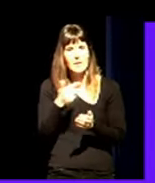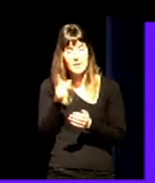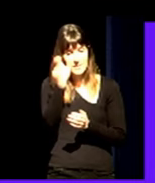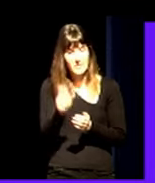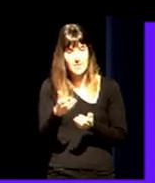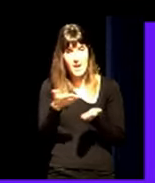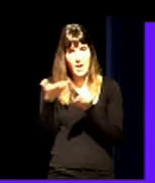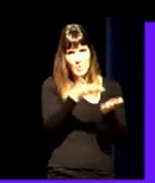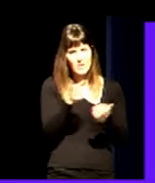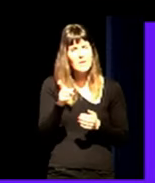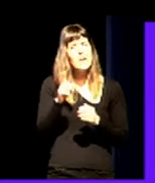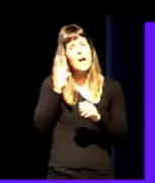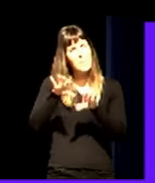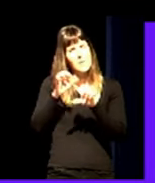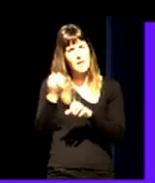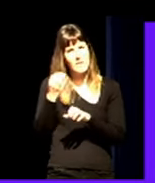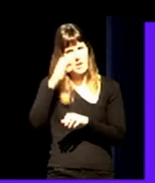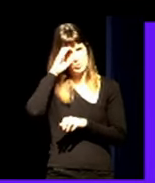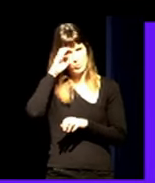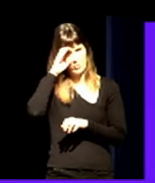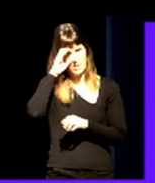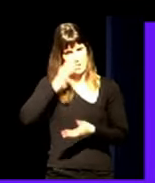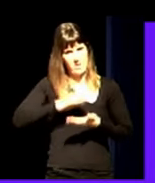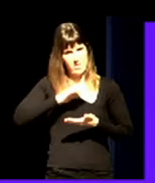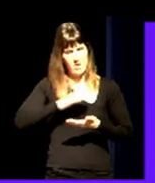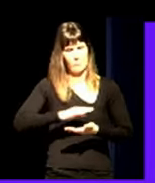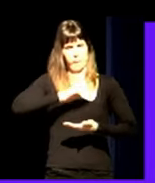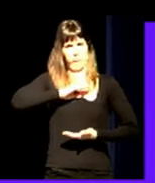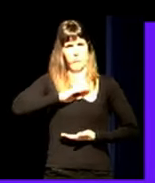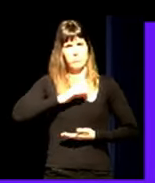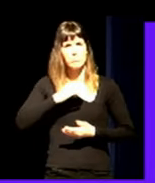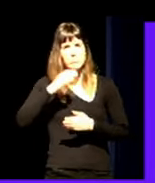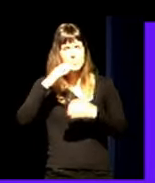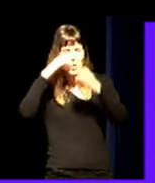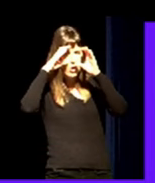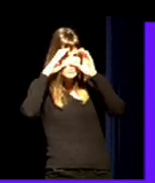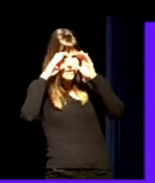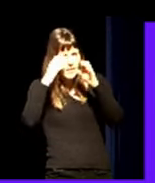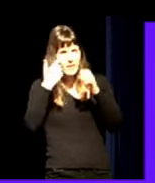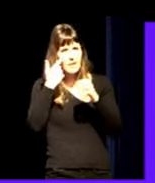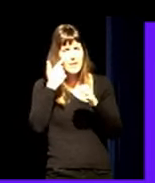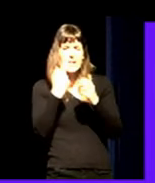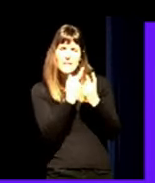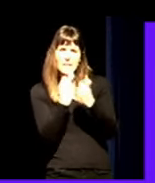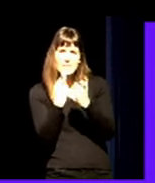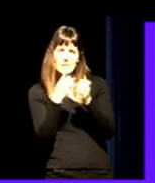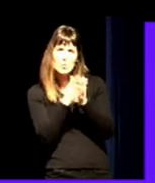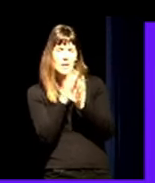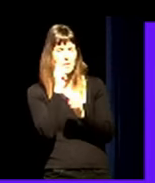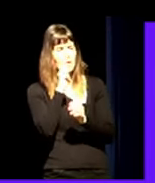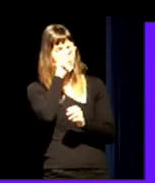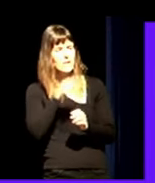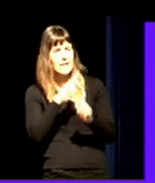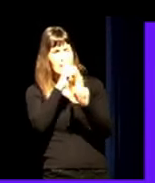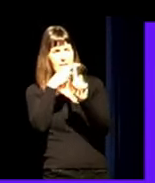La escucha, fundamentalmente la escucha. Que escuche, que sea capaz de observar, detectar las necesidades, dónde está la